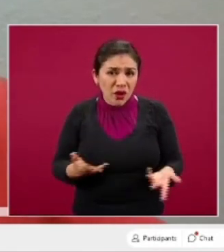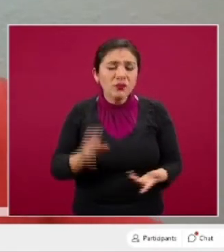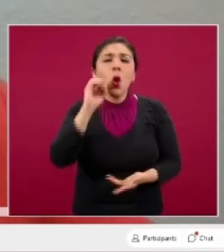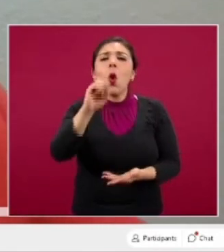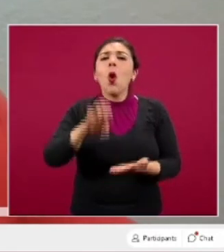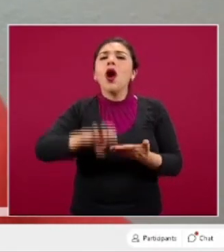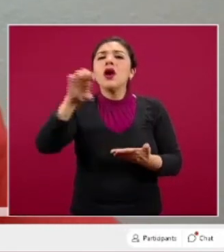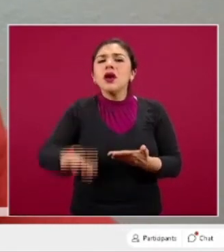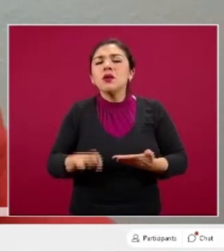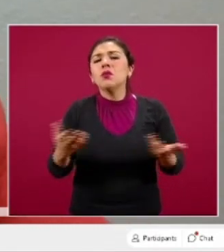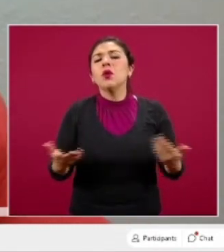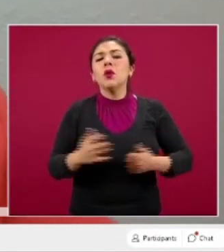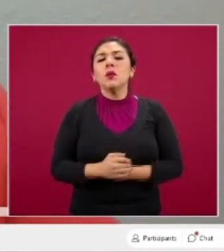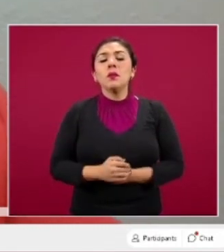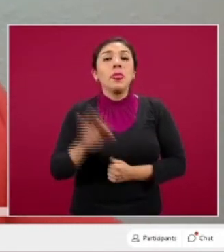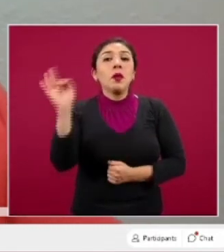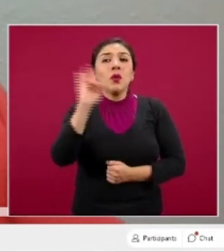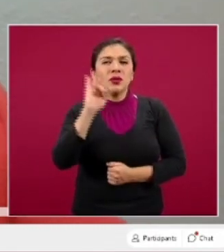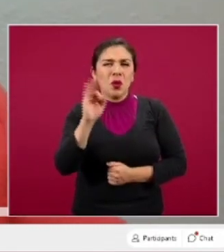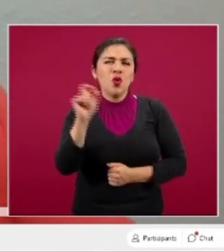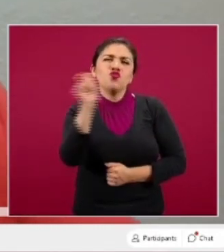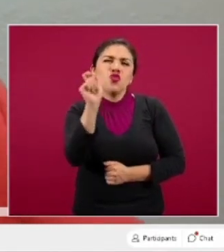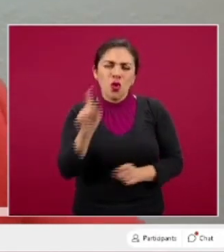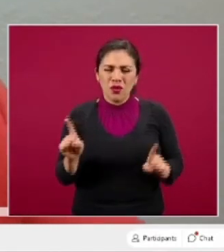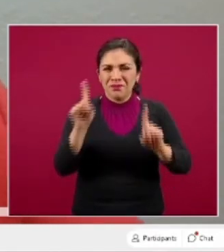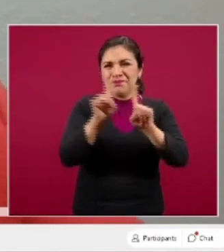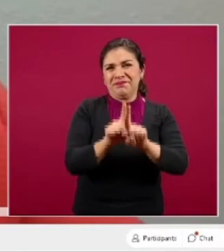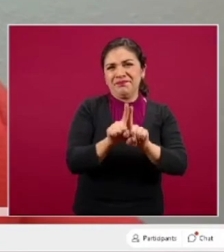por ejemplo, cuando una pareja